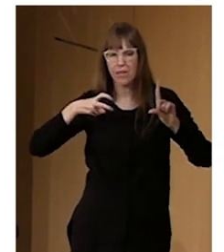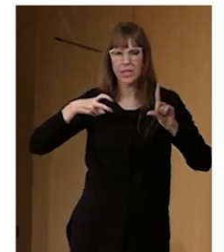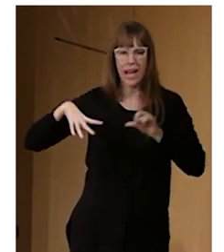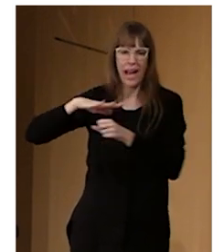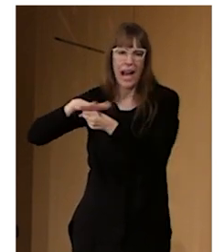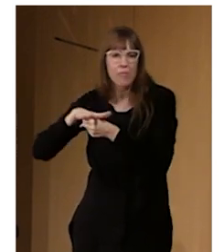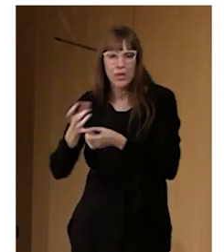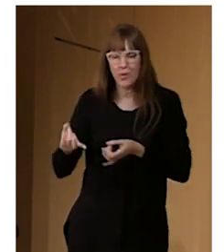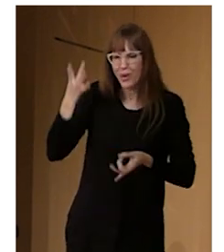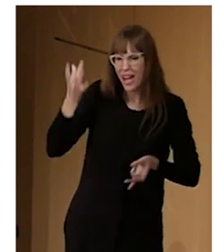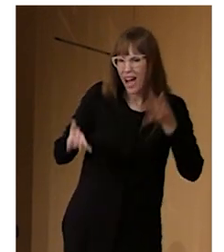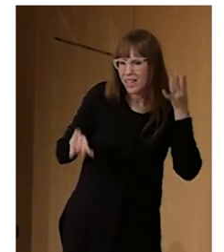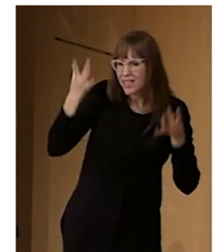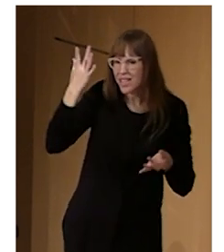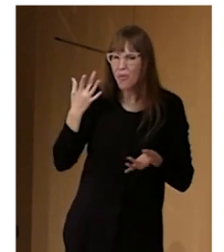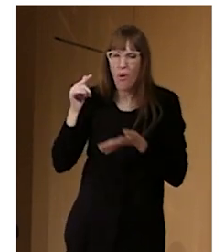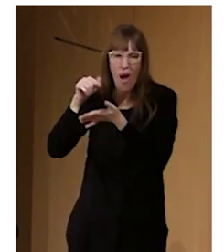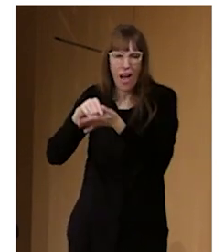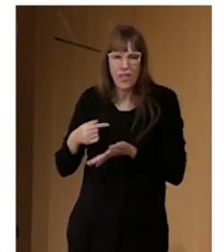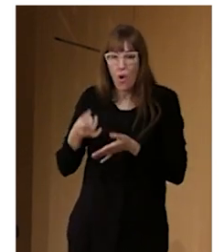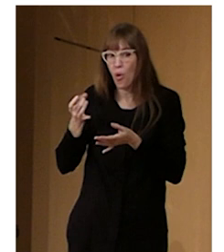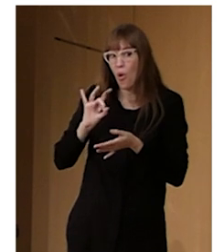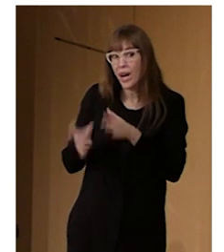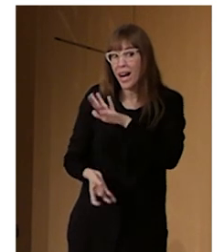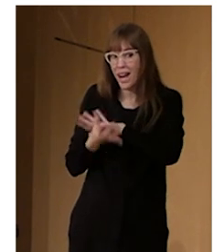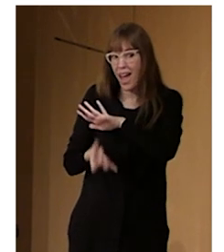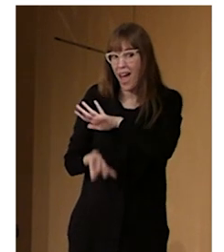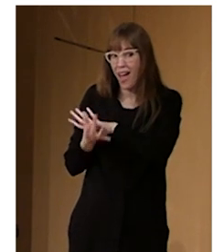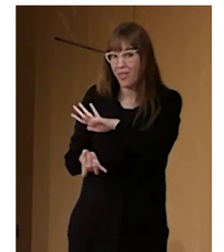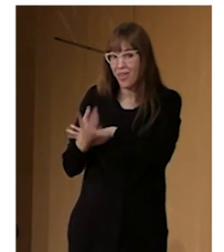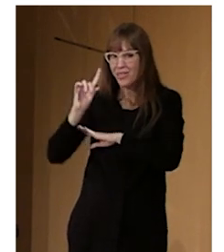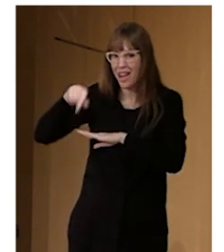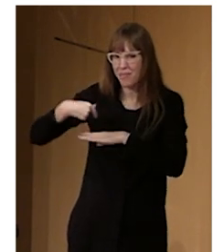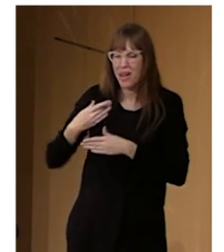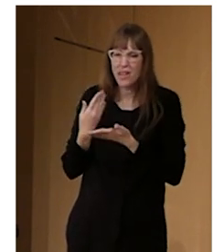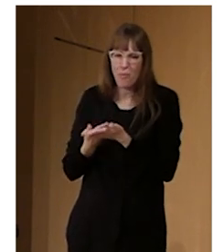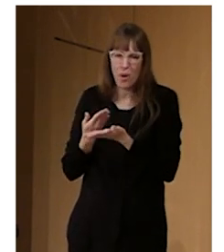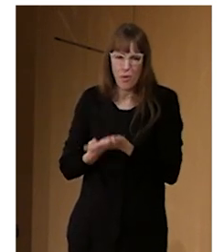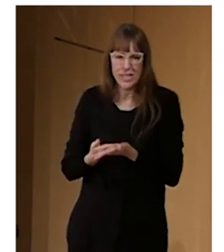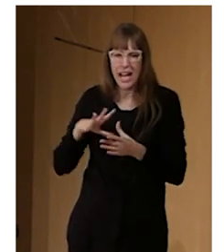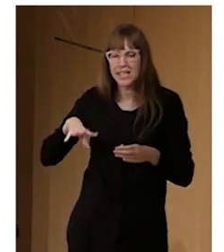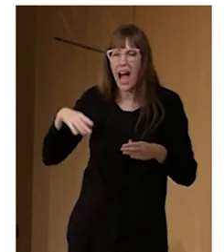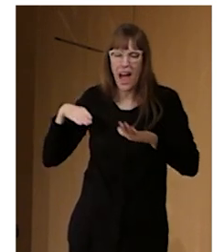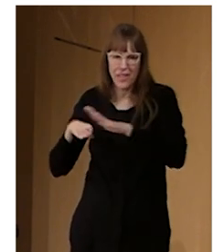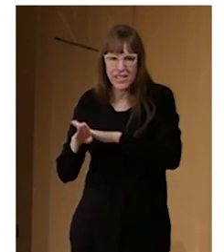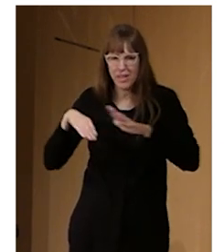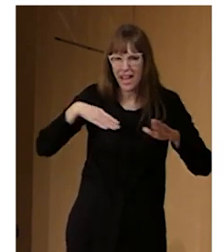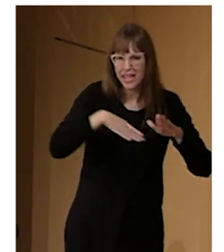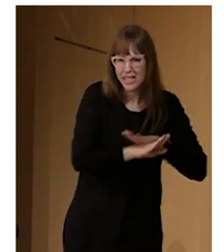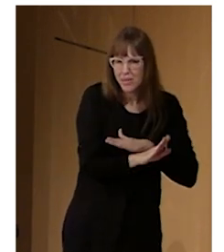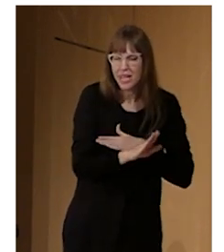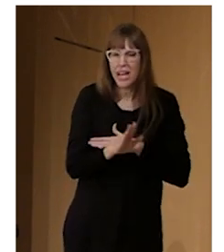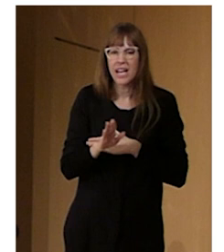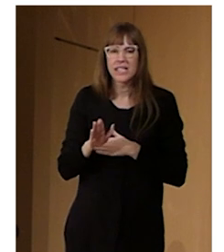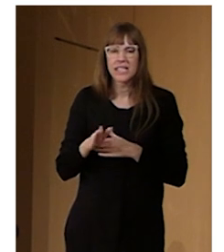de de acción o de o de creación no y buscamos siempre que esas propuestas sean accesibles para todo el mundo y que no generen En ningún caso pues